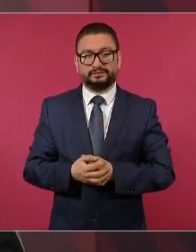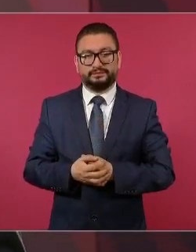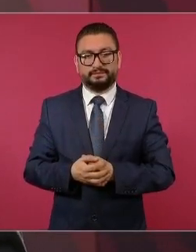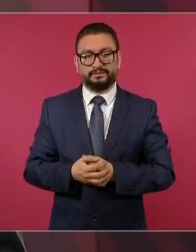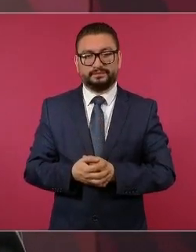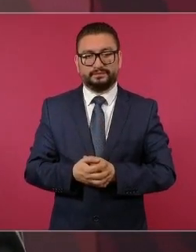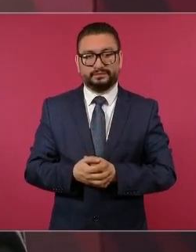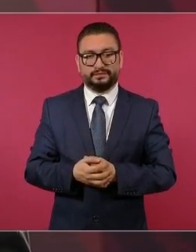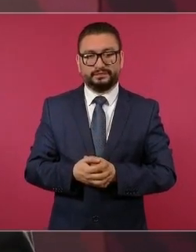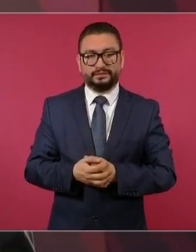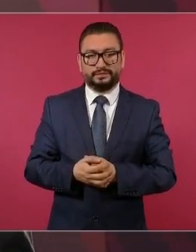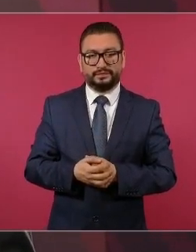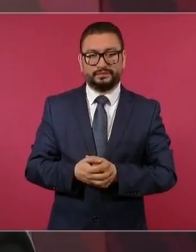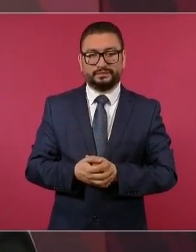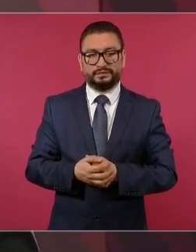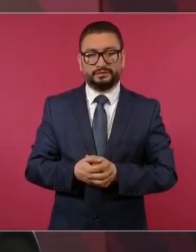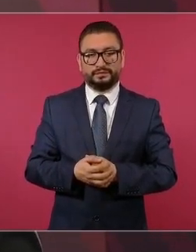Los